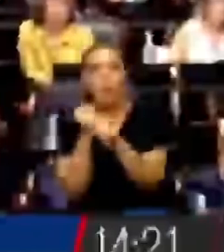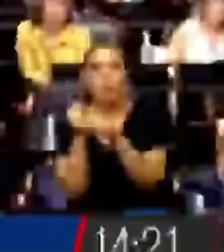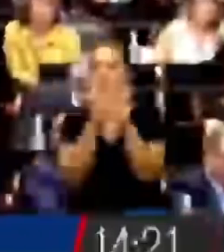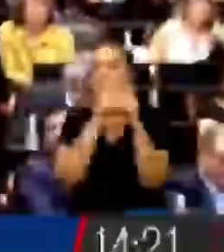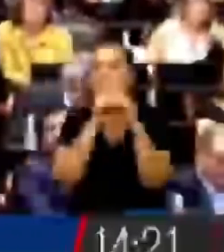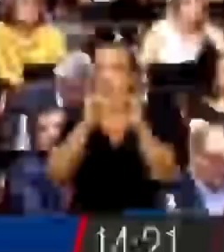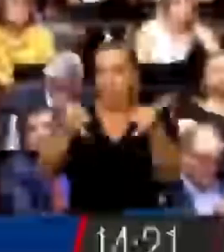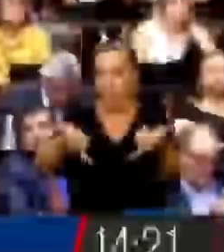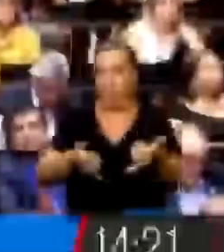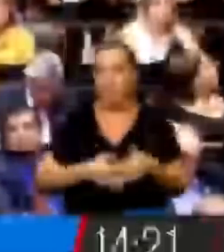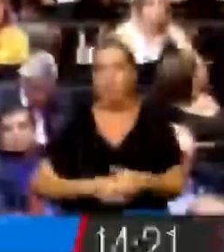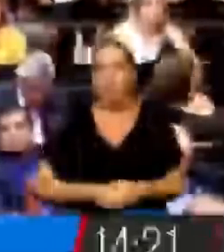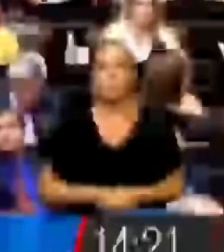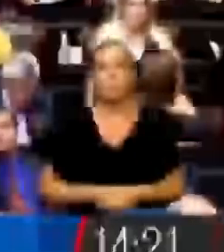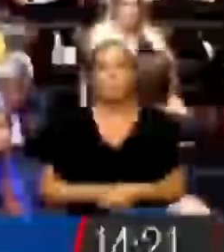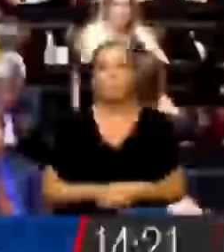debate,